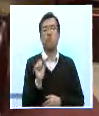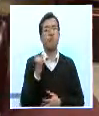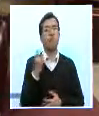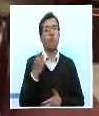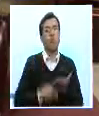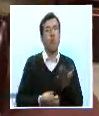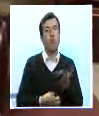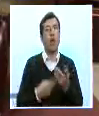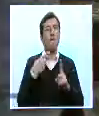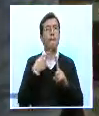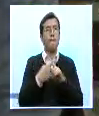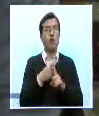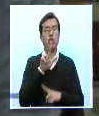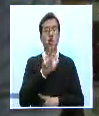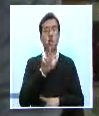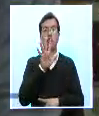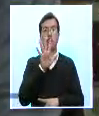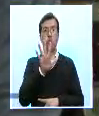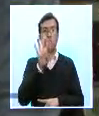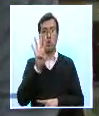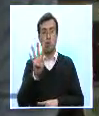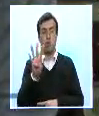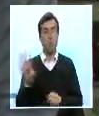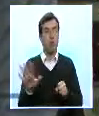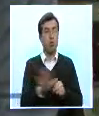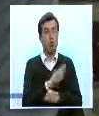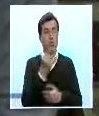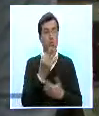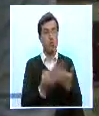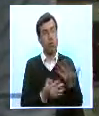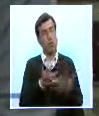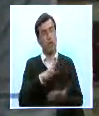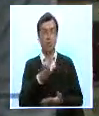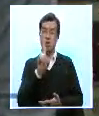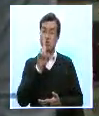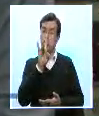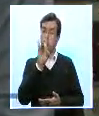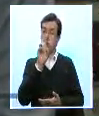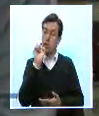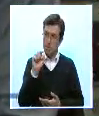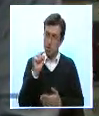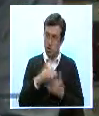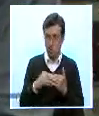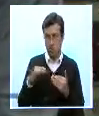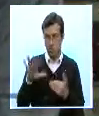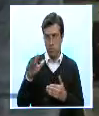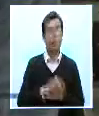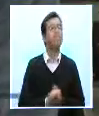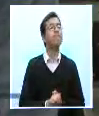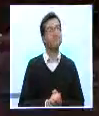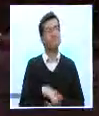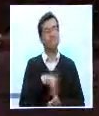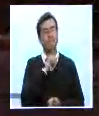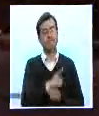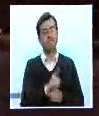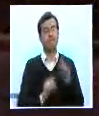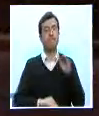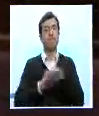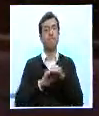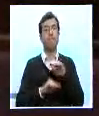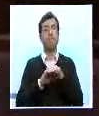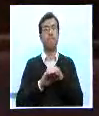x de 654 exacto viene a ser más menos 180 mil dólares un poquito más efectivamente y la máxima